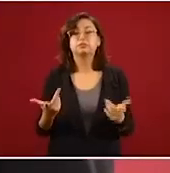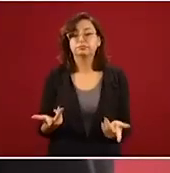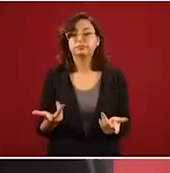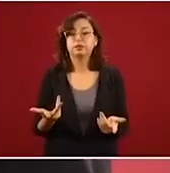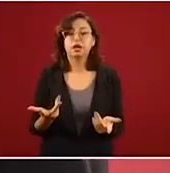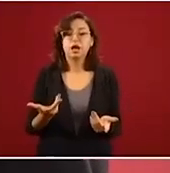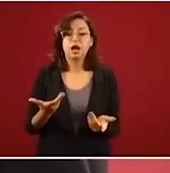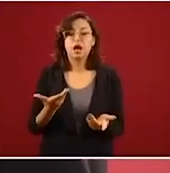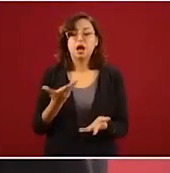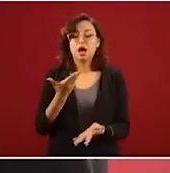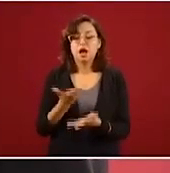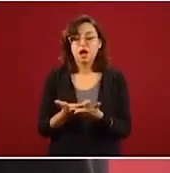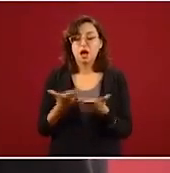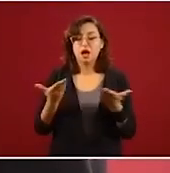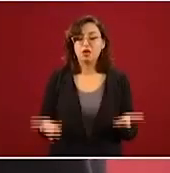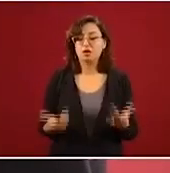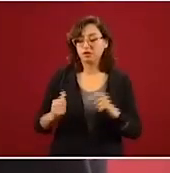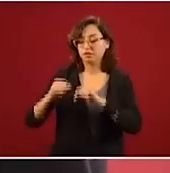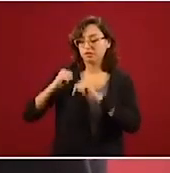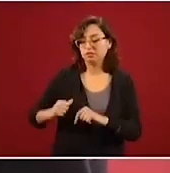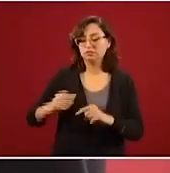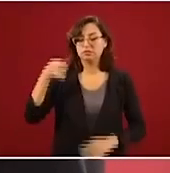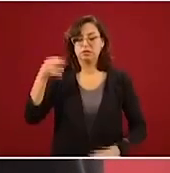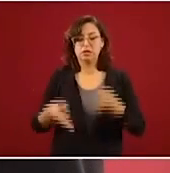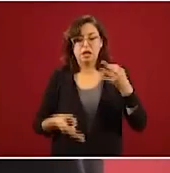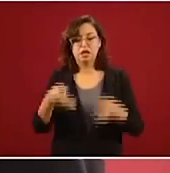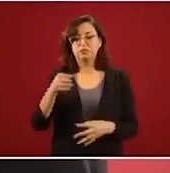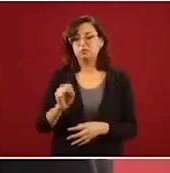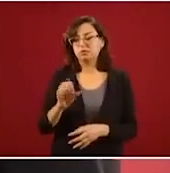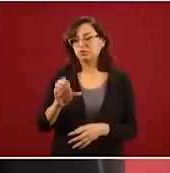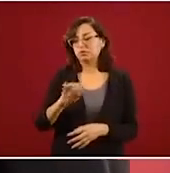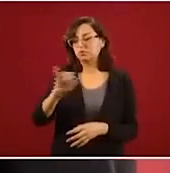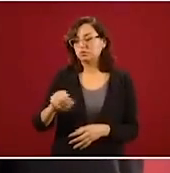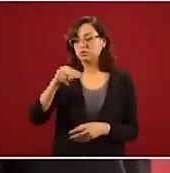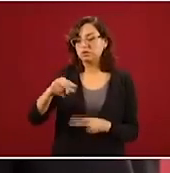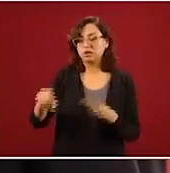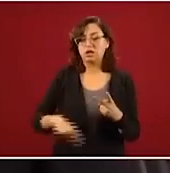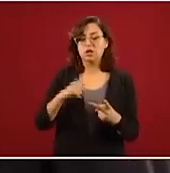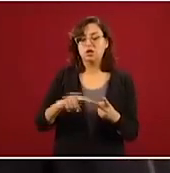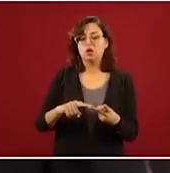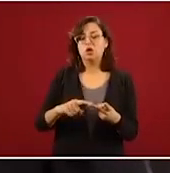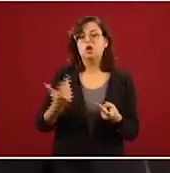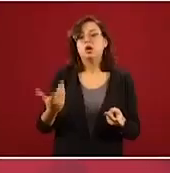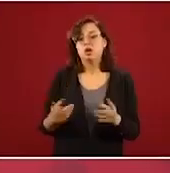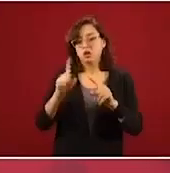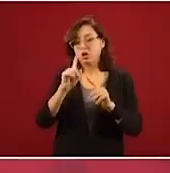el Poder Judicial, la Suprema Corte, el Consejo de la Judicatura